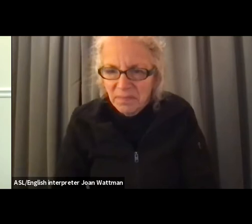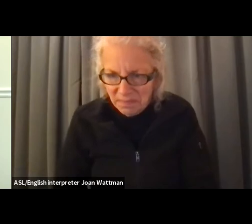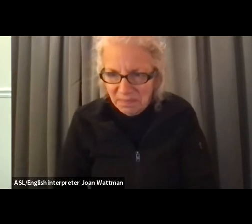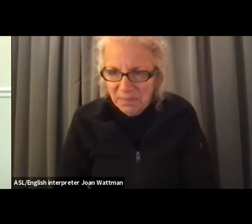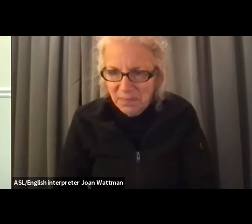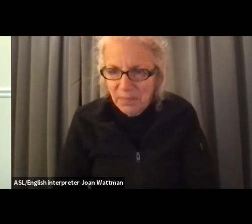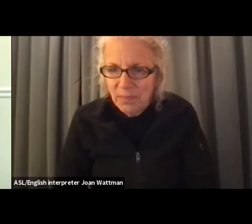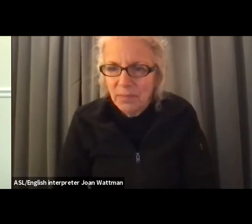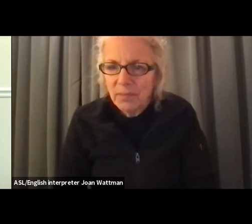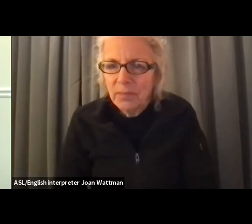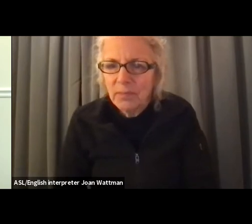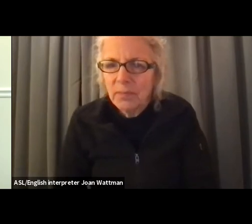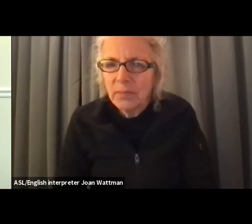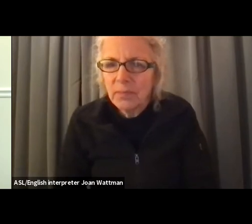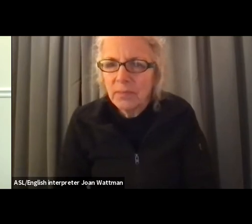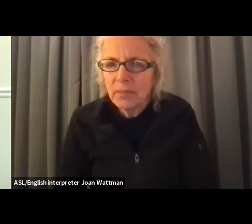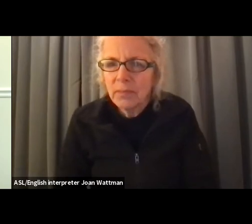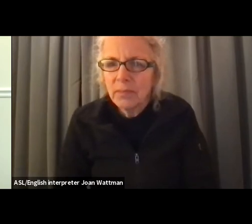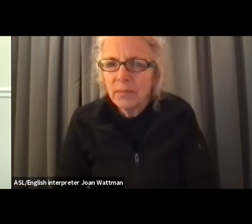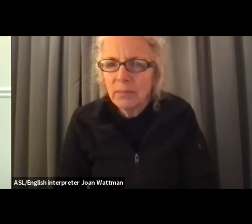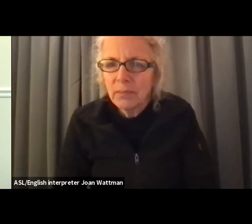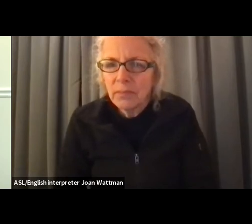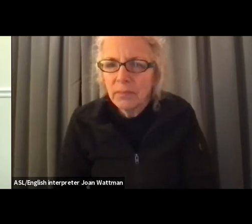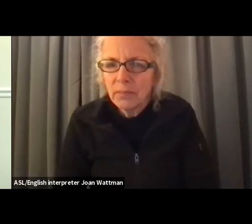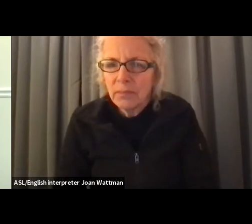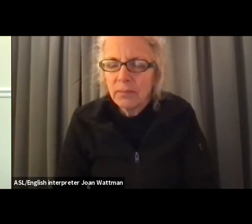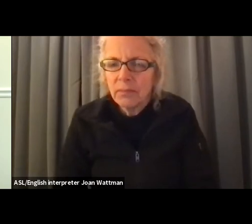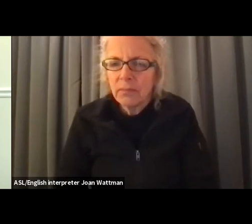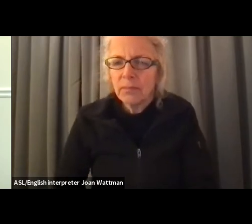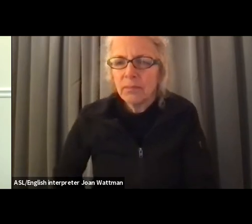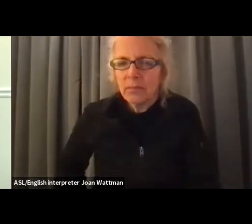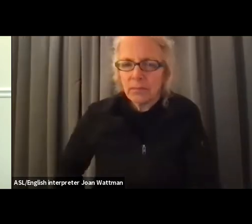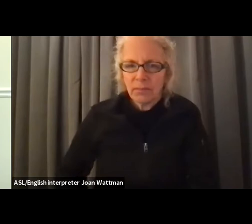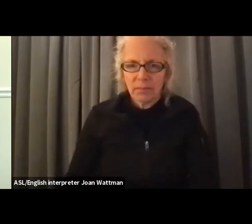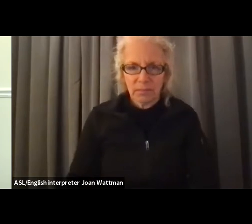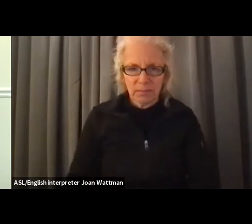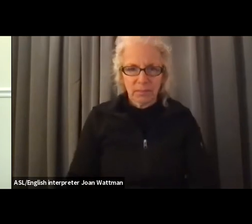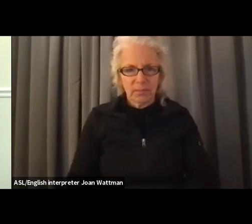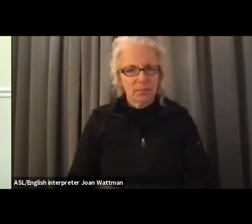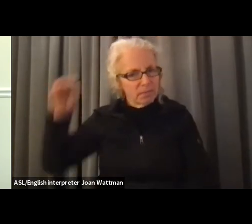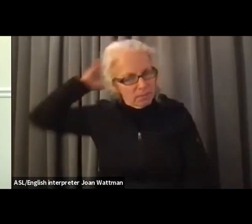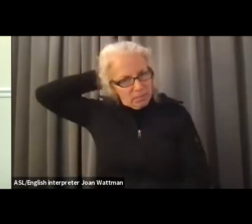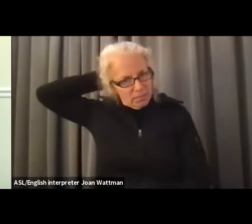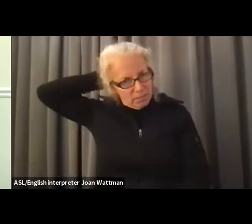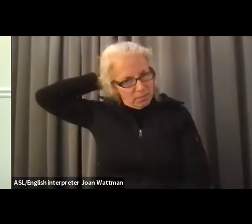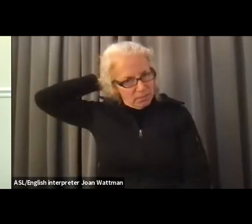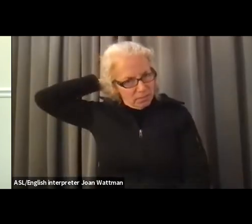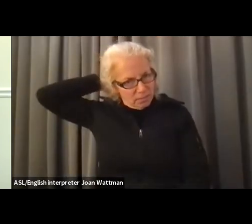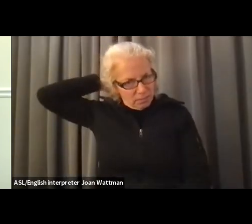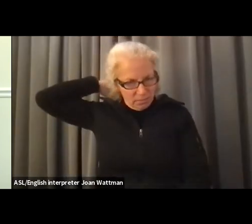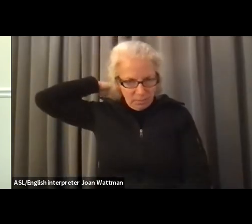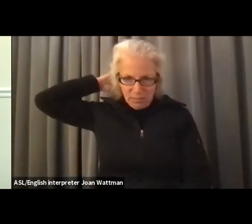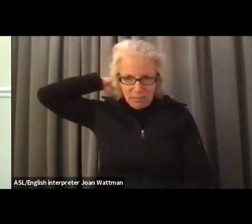español, selecciona el español. Si es el inglés, selecciona el inglés. Puede cambiar su selección en cualquier momento durante